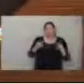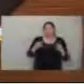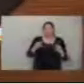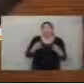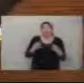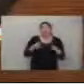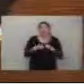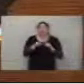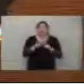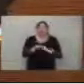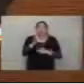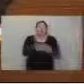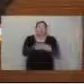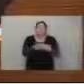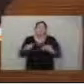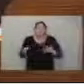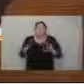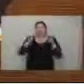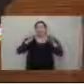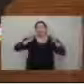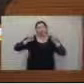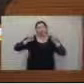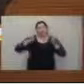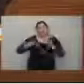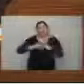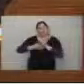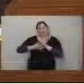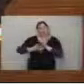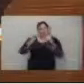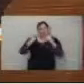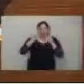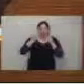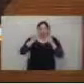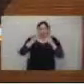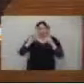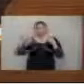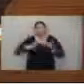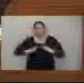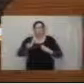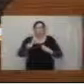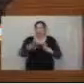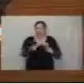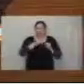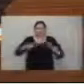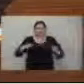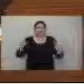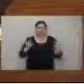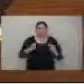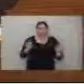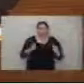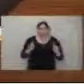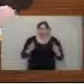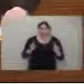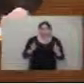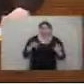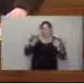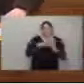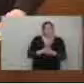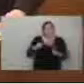parámetros de esa educación de calidad para nuestros alumnos, que no pasan, como plantea Foro, solo por la ratio de 4 alumnos, sino por condiciones de